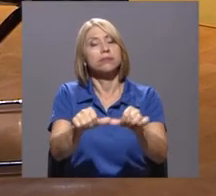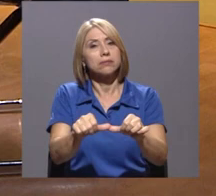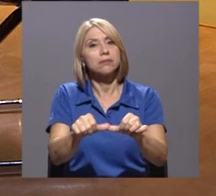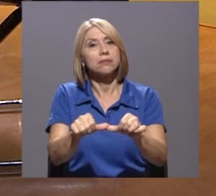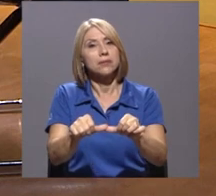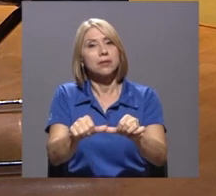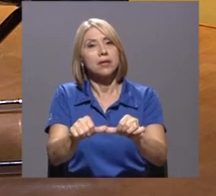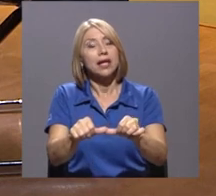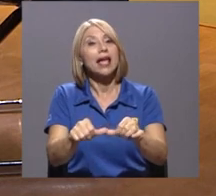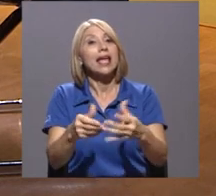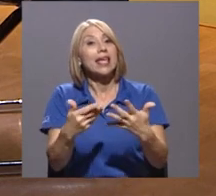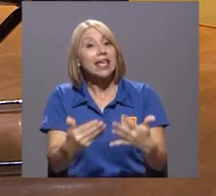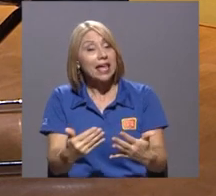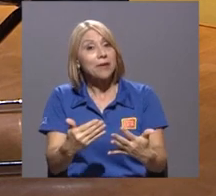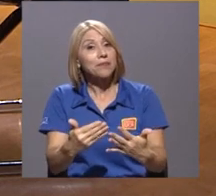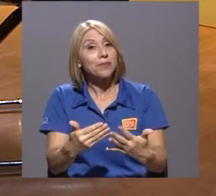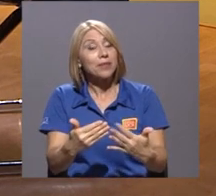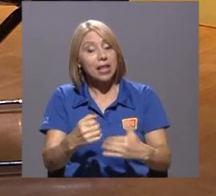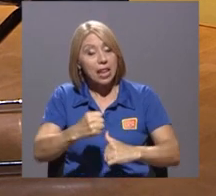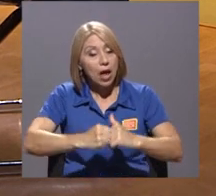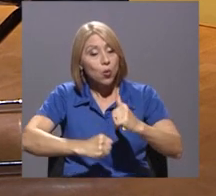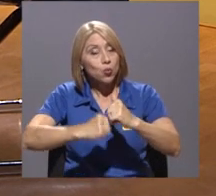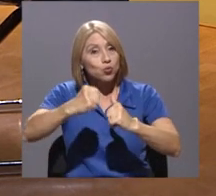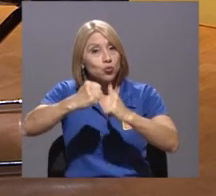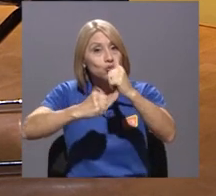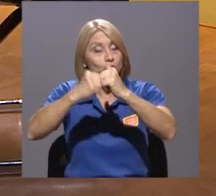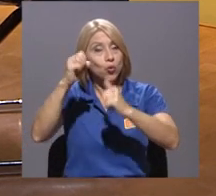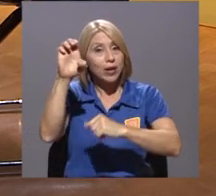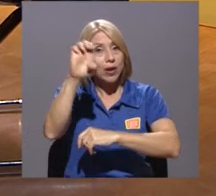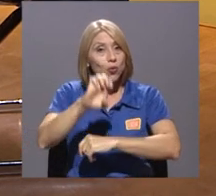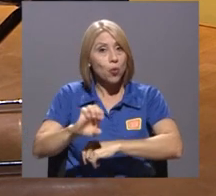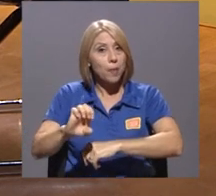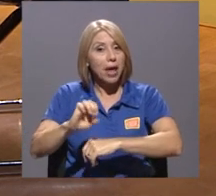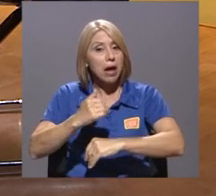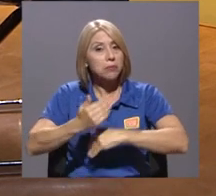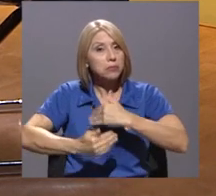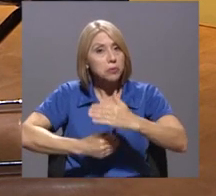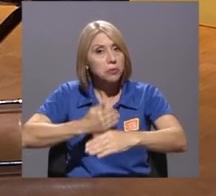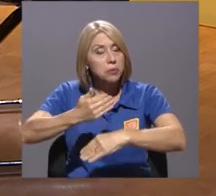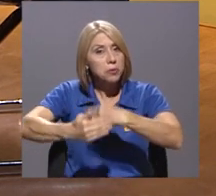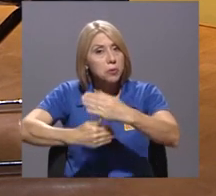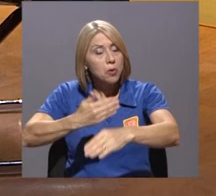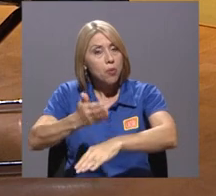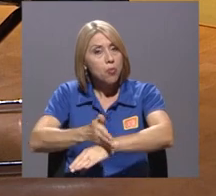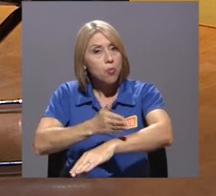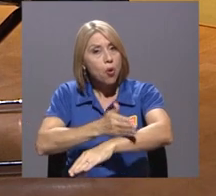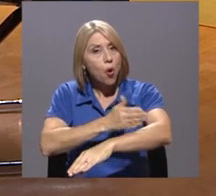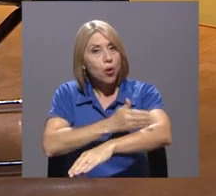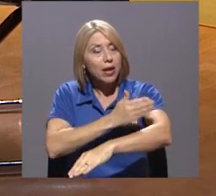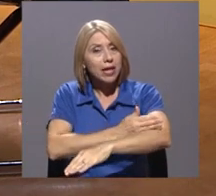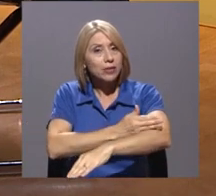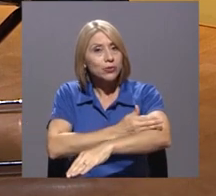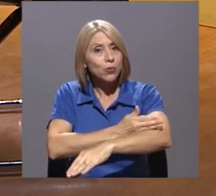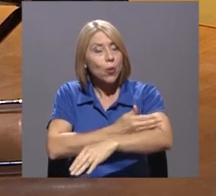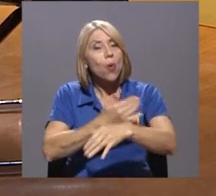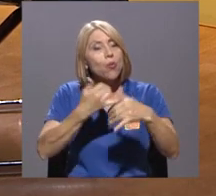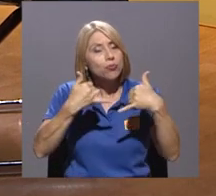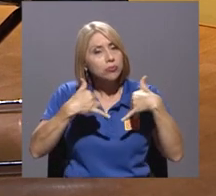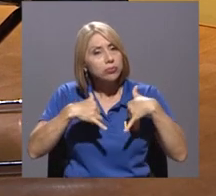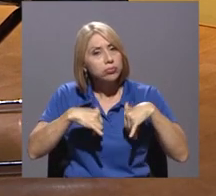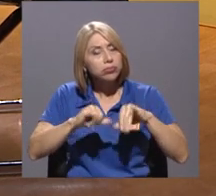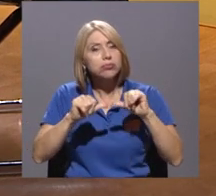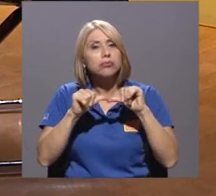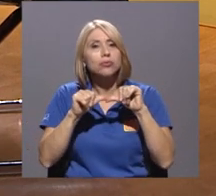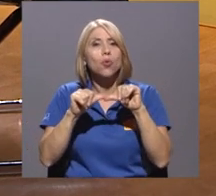de la construcción europea va a ser todavía hoy en yo